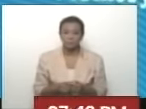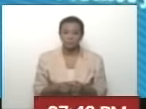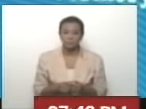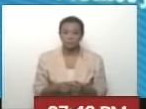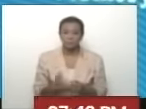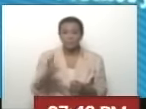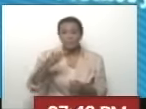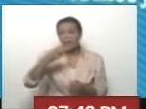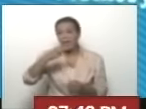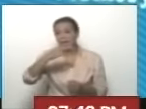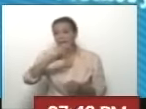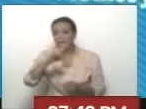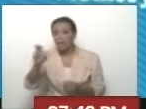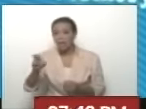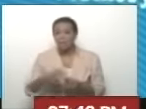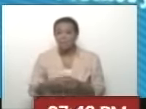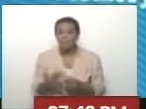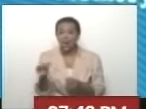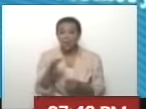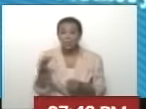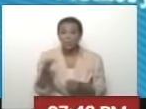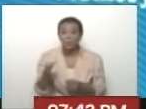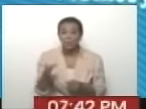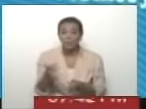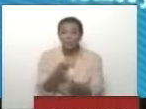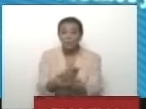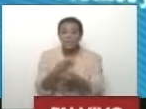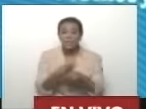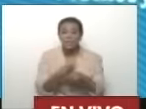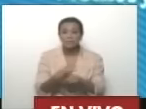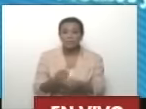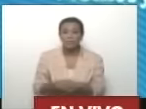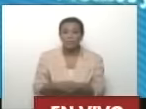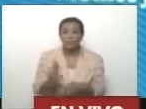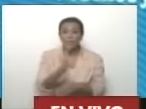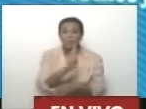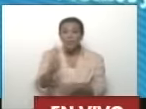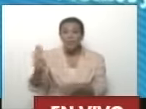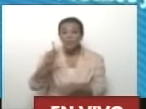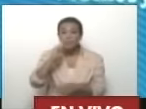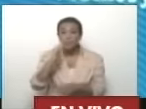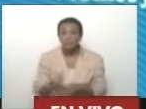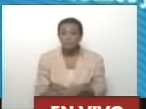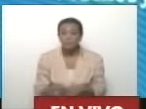Bahrein, Bangladesh, Belarus, Belice, el Caribe, Belice.